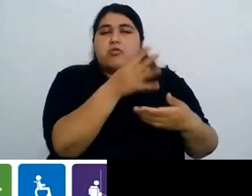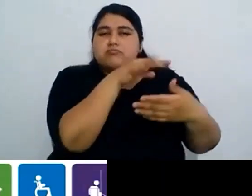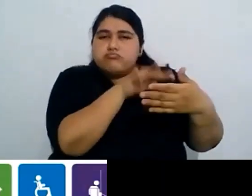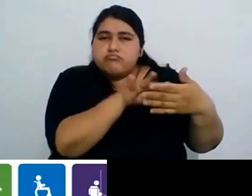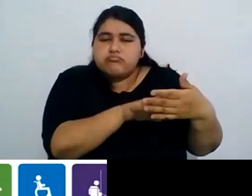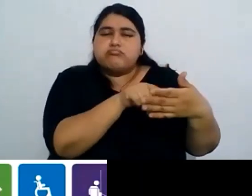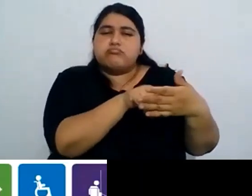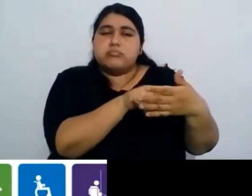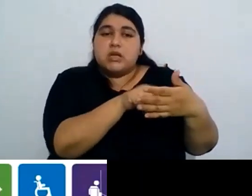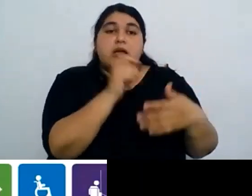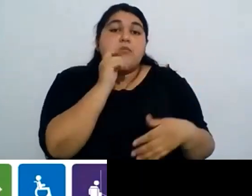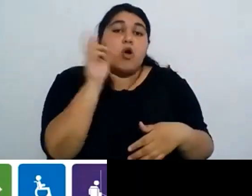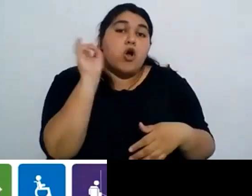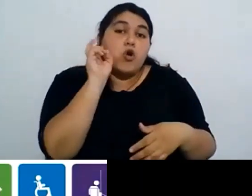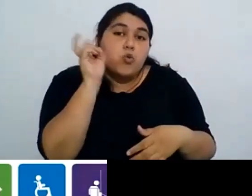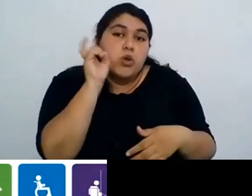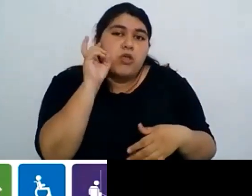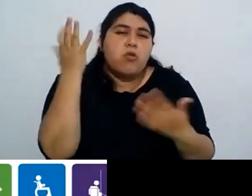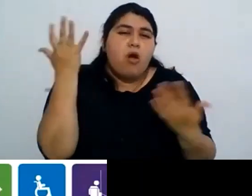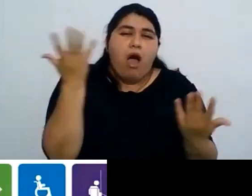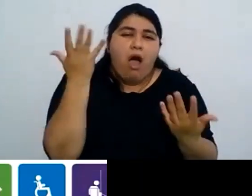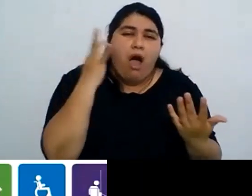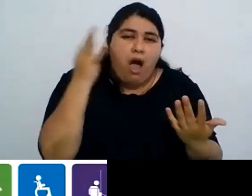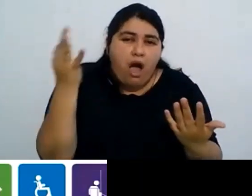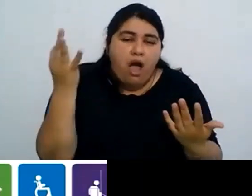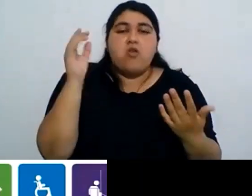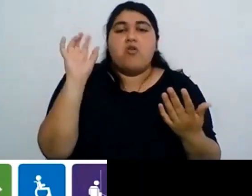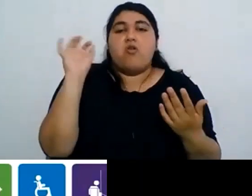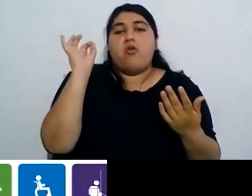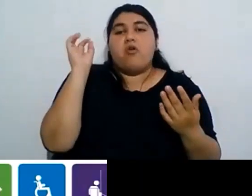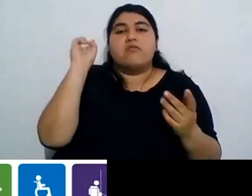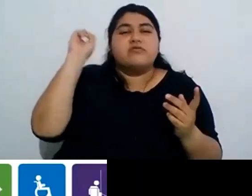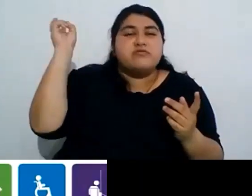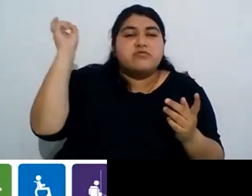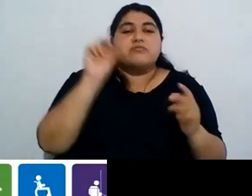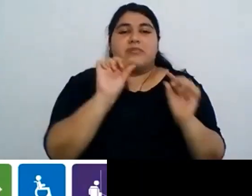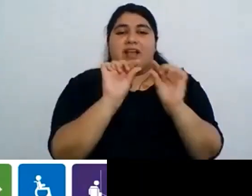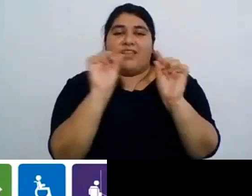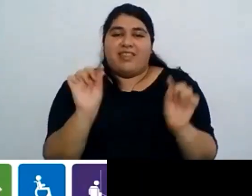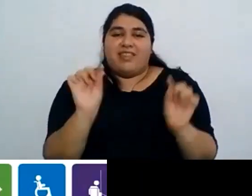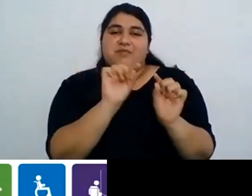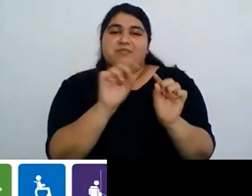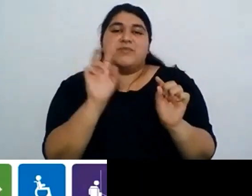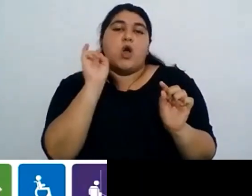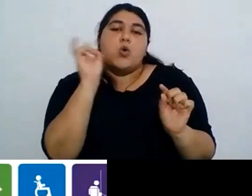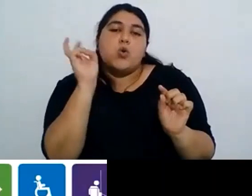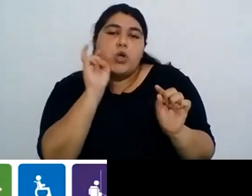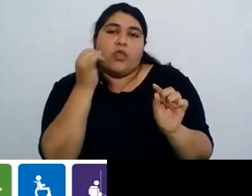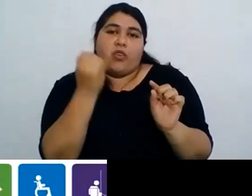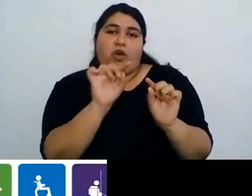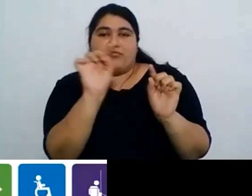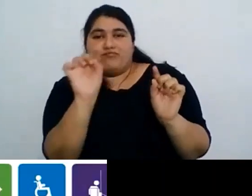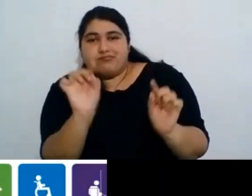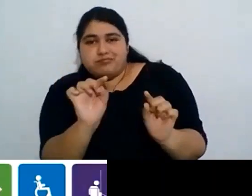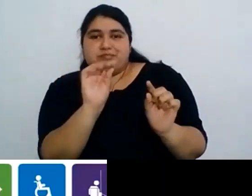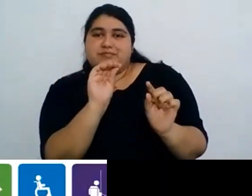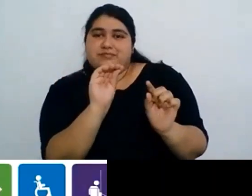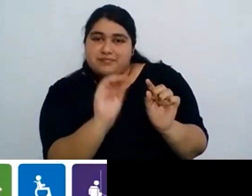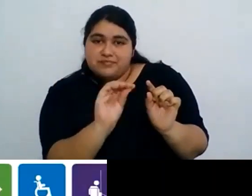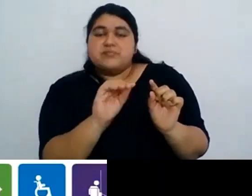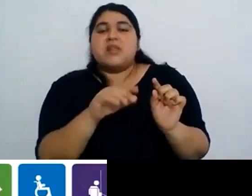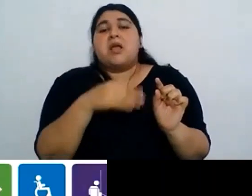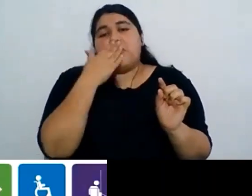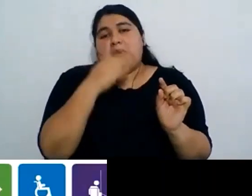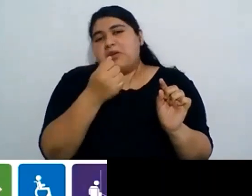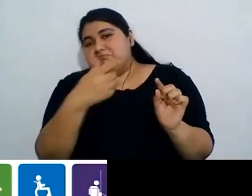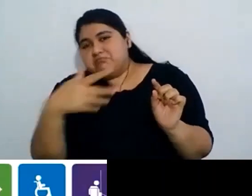si hay un ruido de fondo de una fiesta, poner ruido de una fiesta, entre paréntesis, y seguir mencionando todo. Y